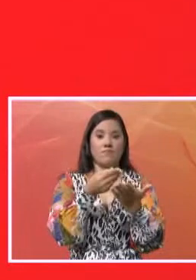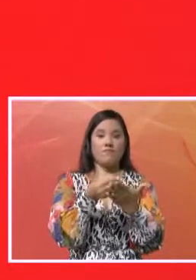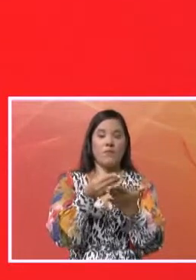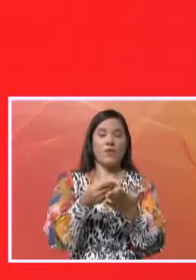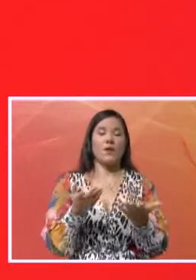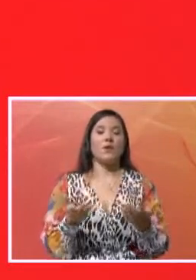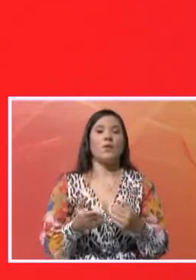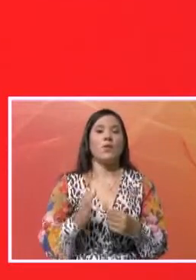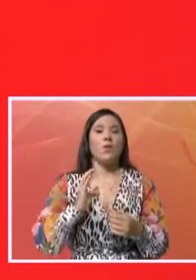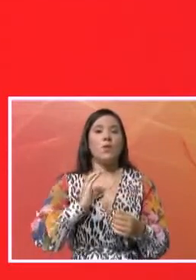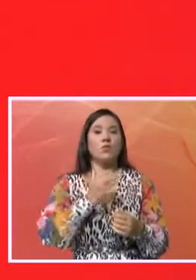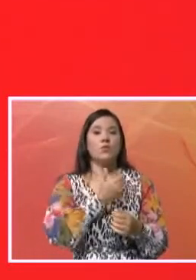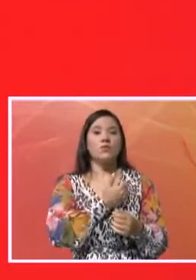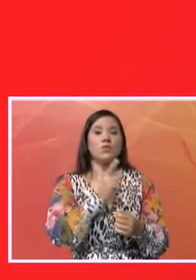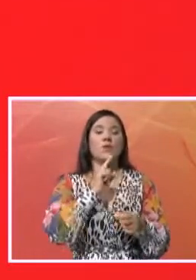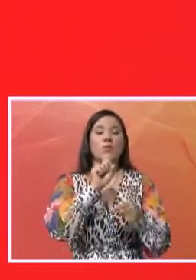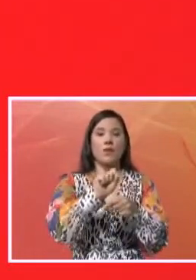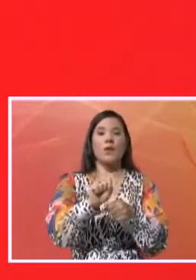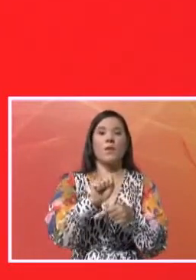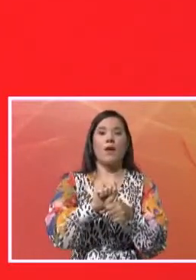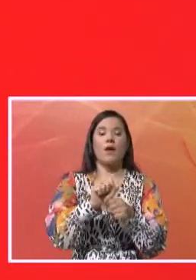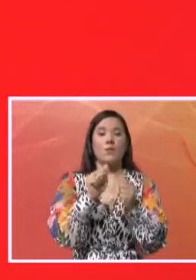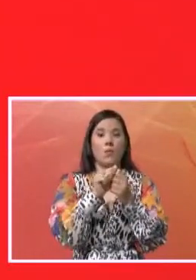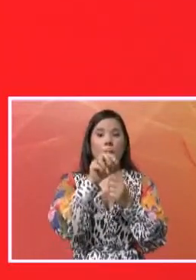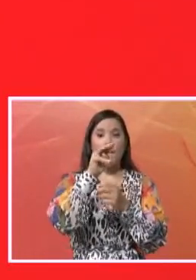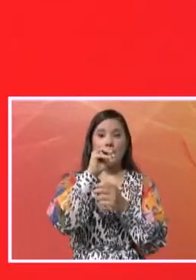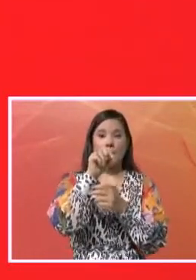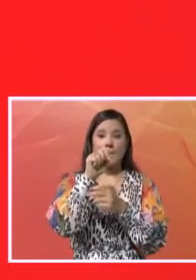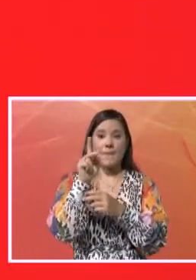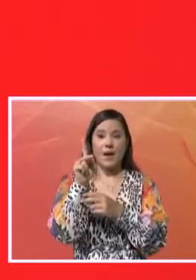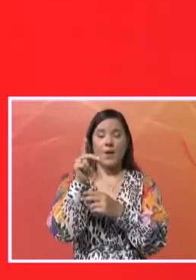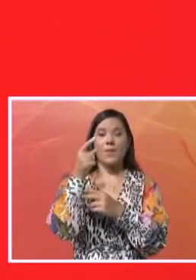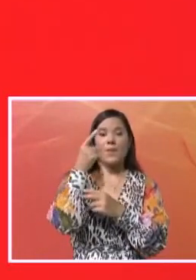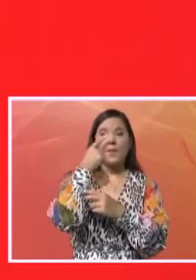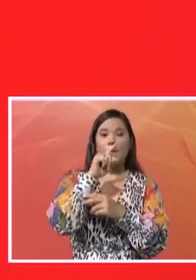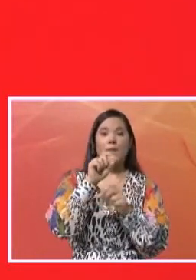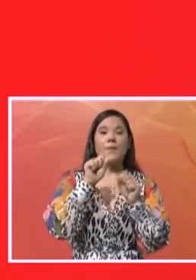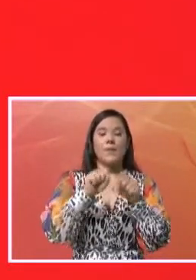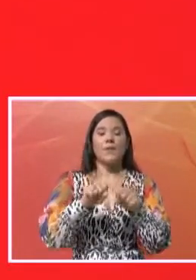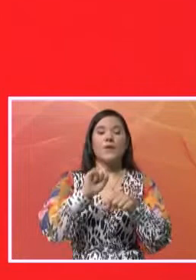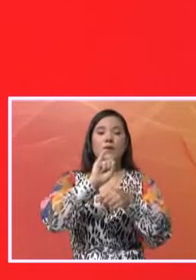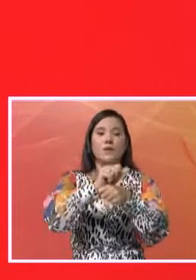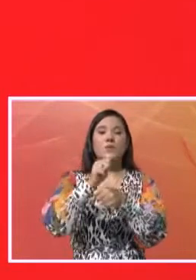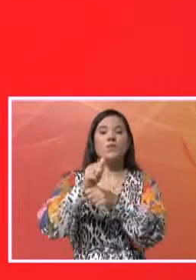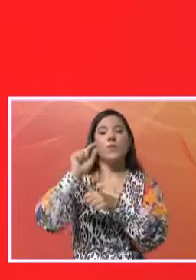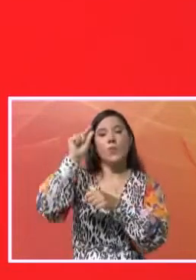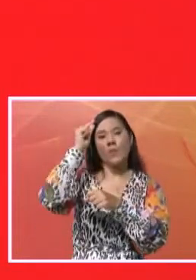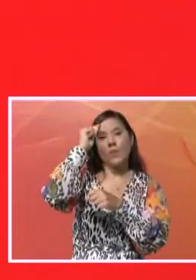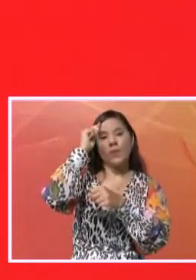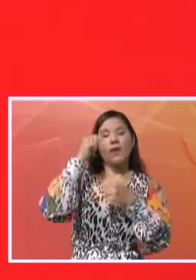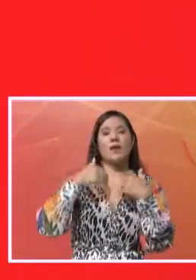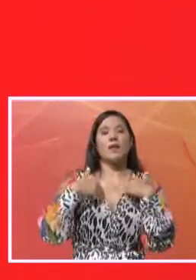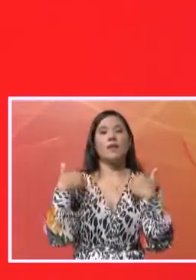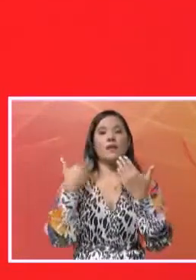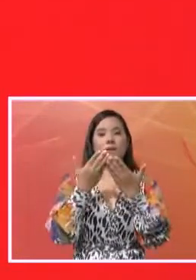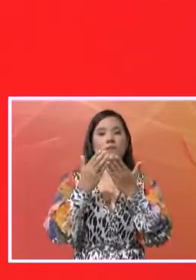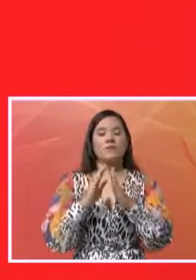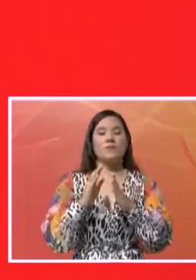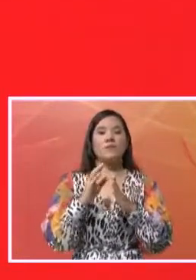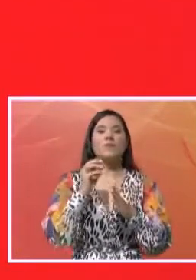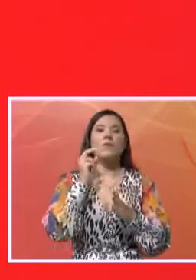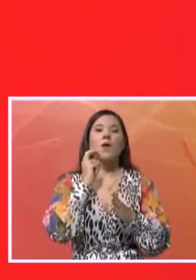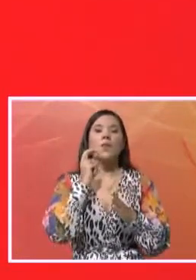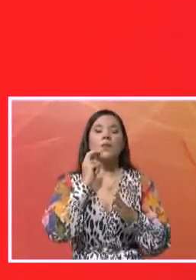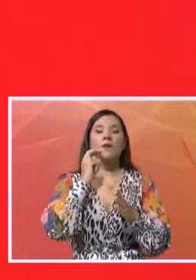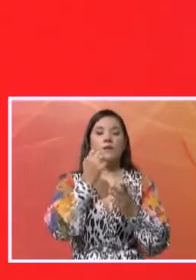dinero y estamos trabajando conjuntamente con el mapa que para no ver las diferentes instituciones públicas poder accesar al beneficio y ahorrarle al estado